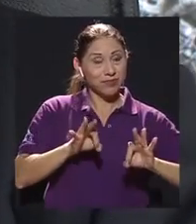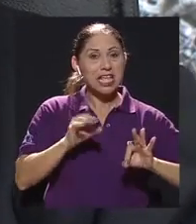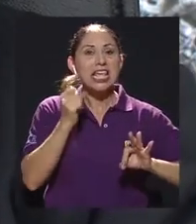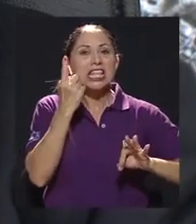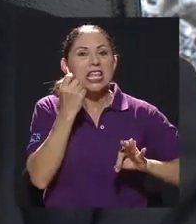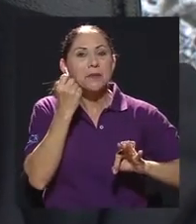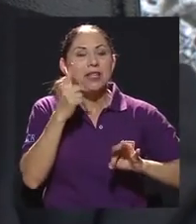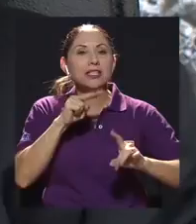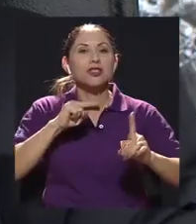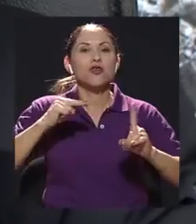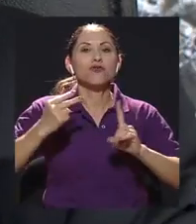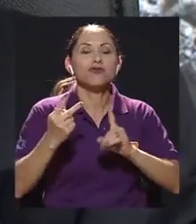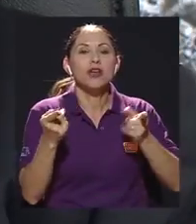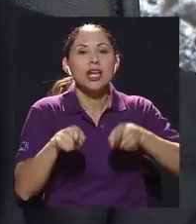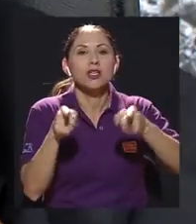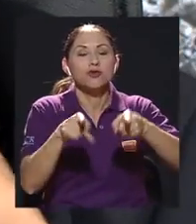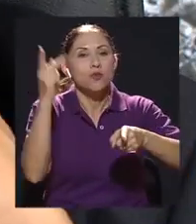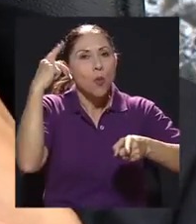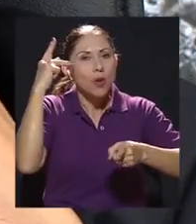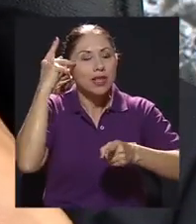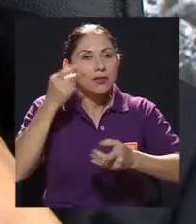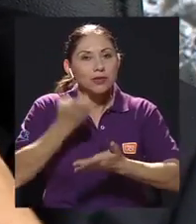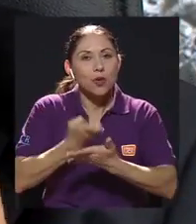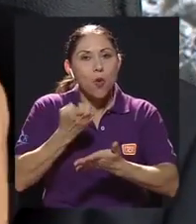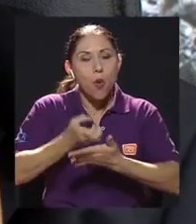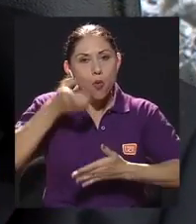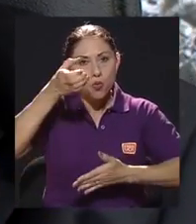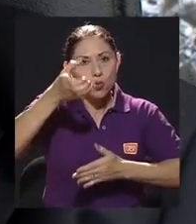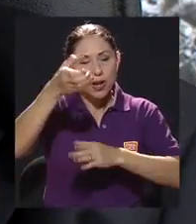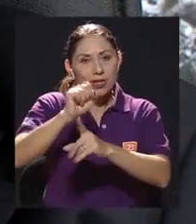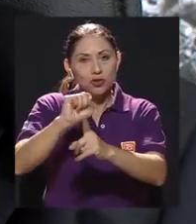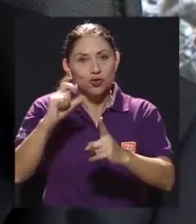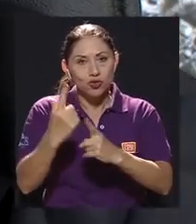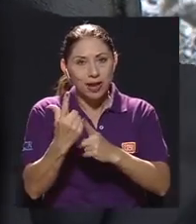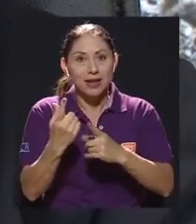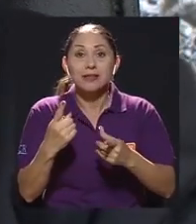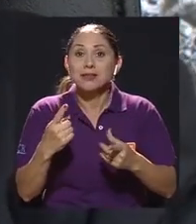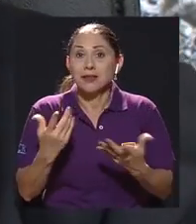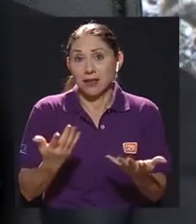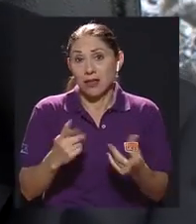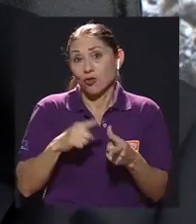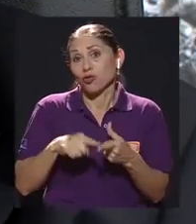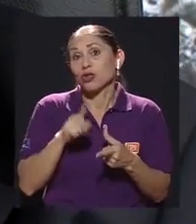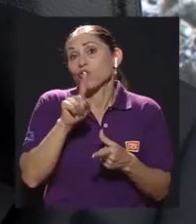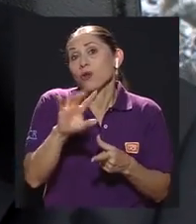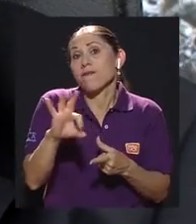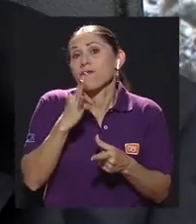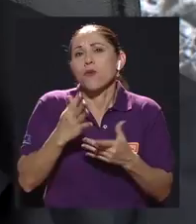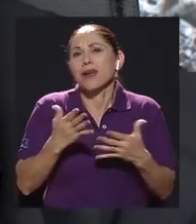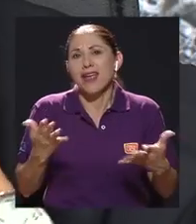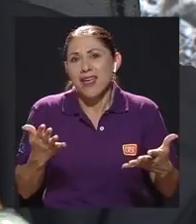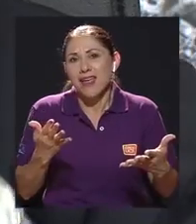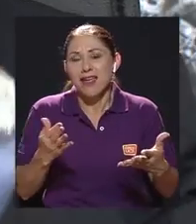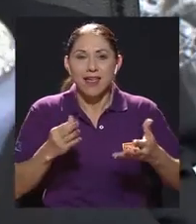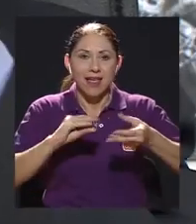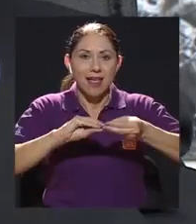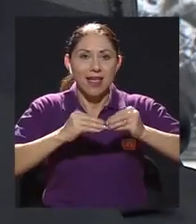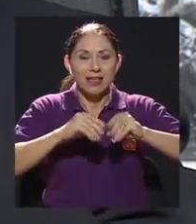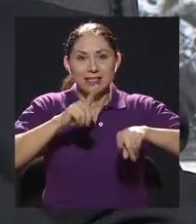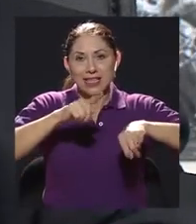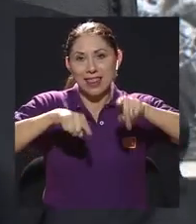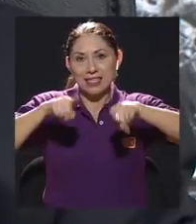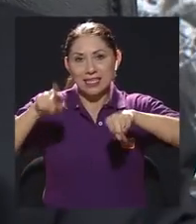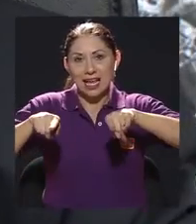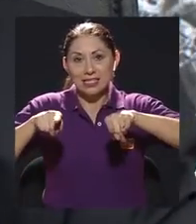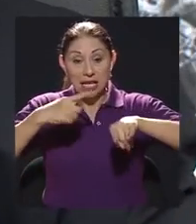políticos, económicos, culturales, sociales, y entonces una herramienta son las estadísticas. Cuando pensamos que en